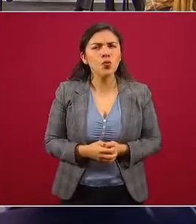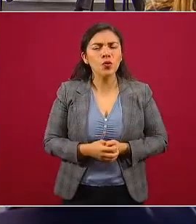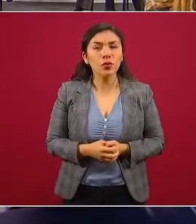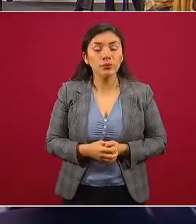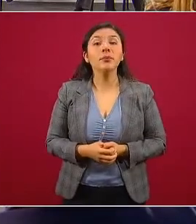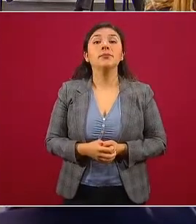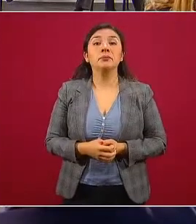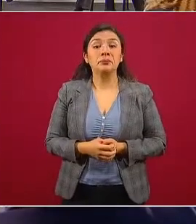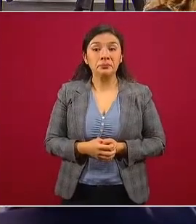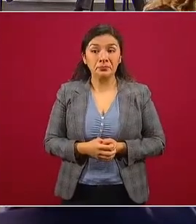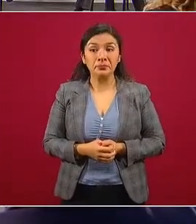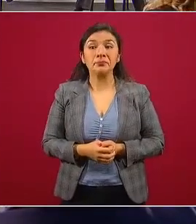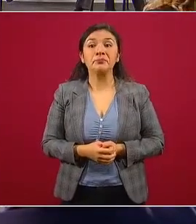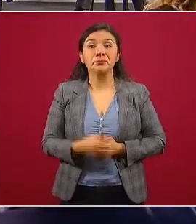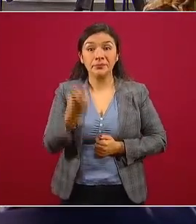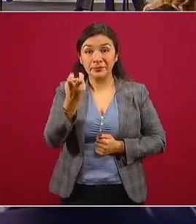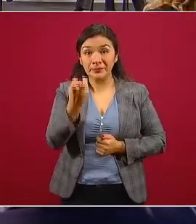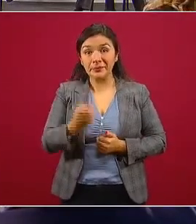Bueno, sí.